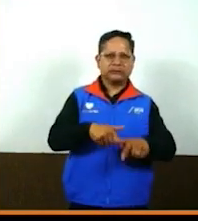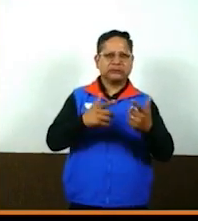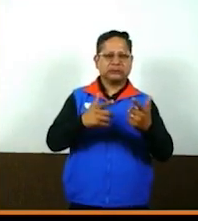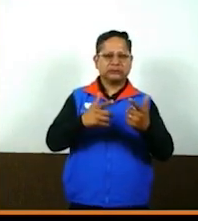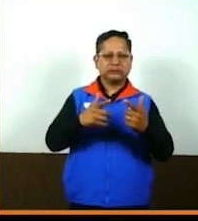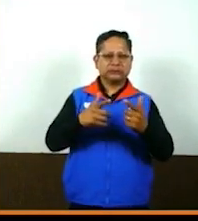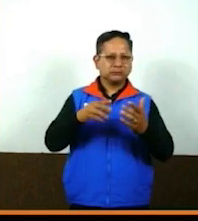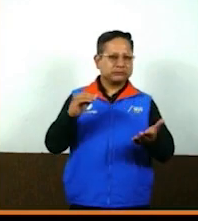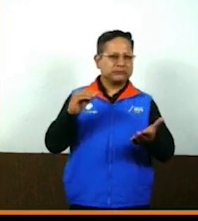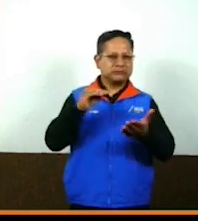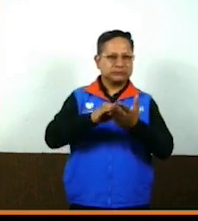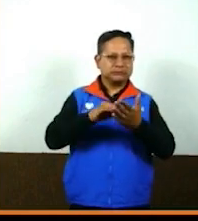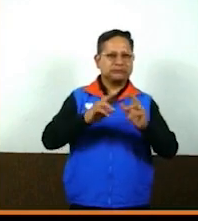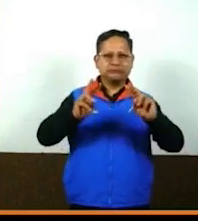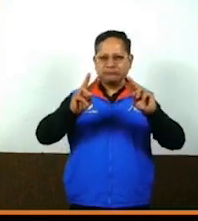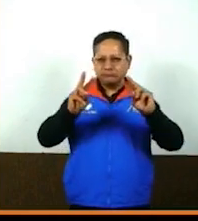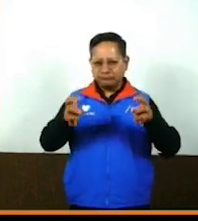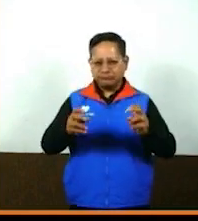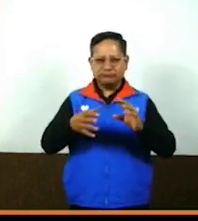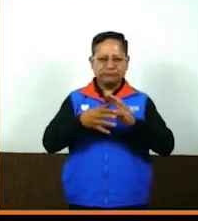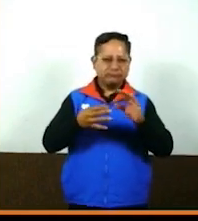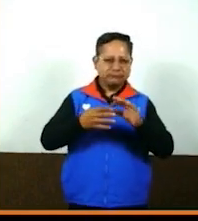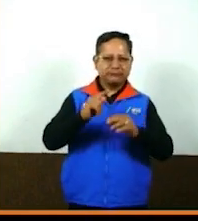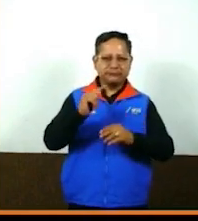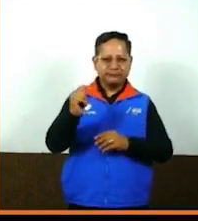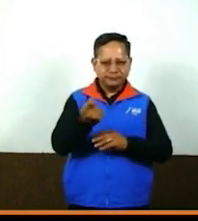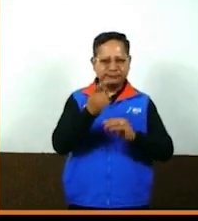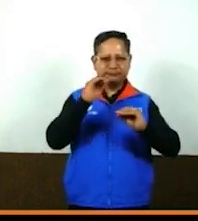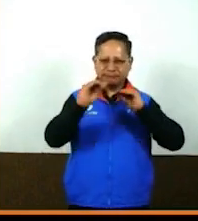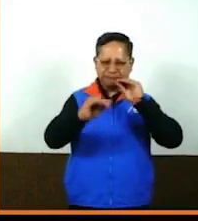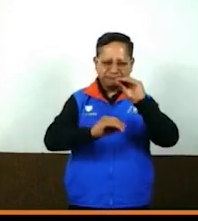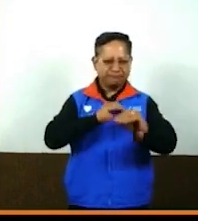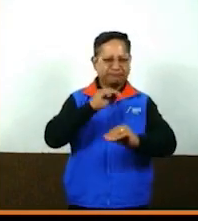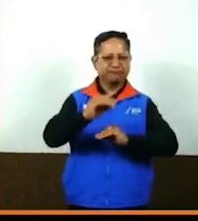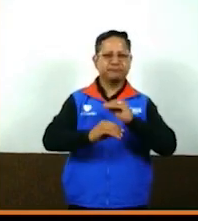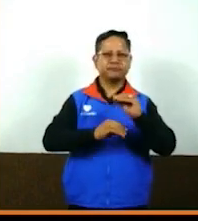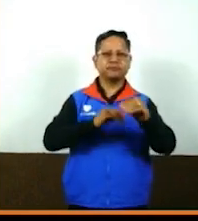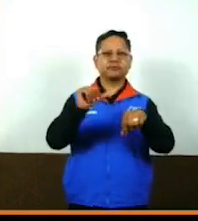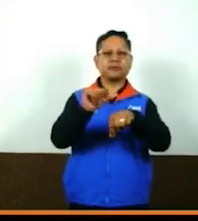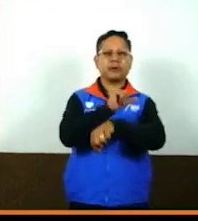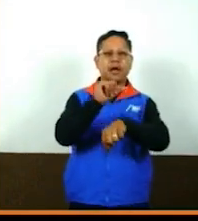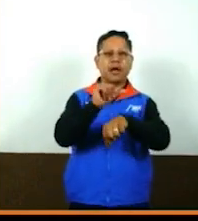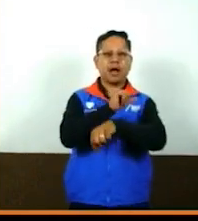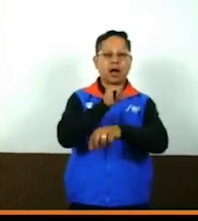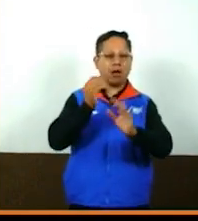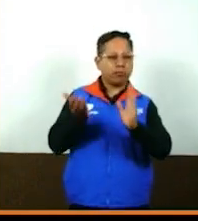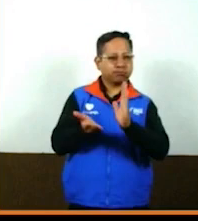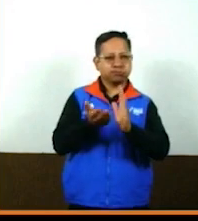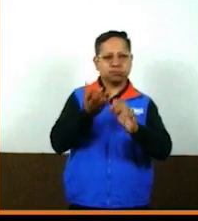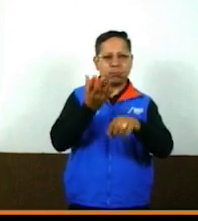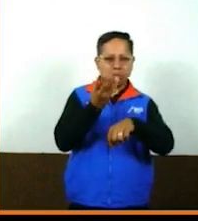en implementar ciertas tecnologías para poder ser más eficientes en la producción de los vehículos.